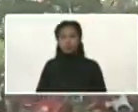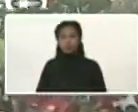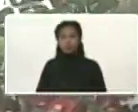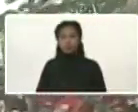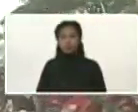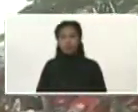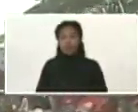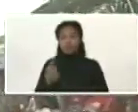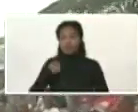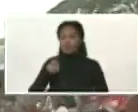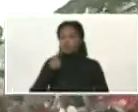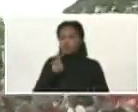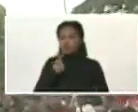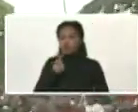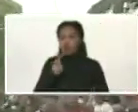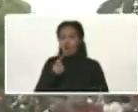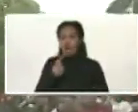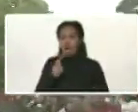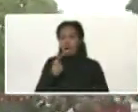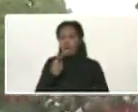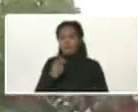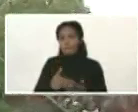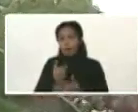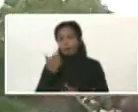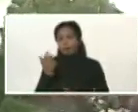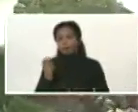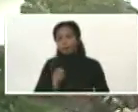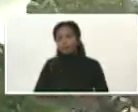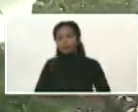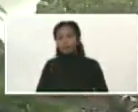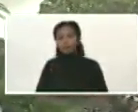Y tengo que decir algo más.